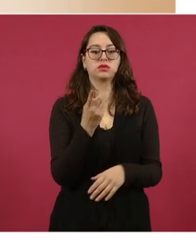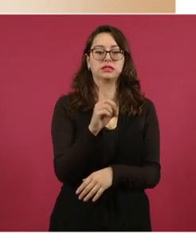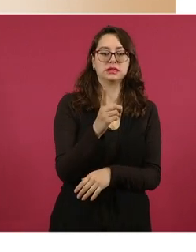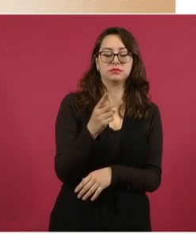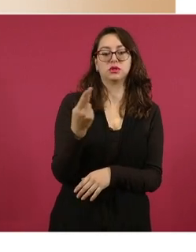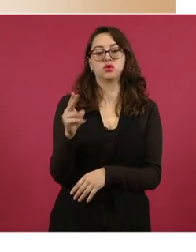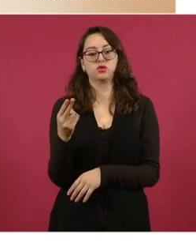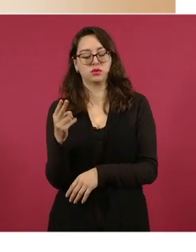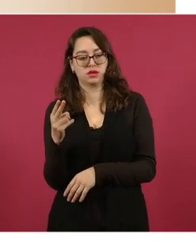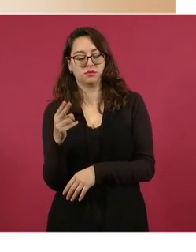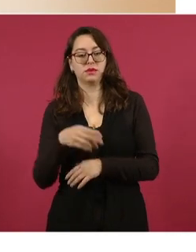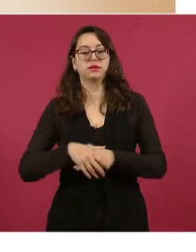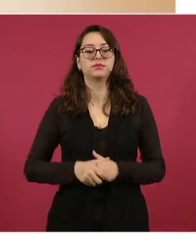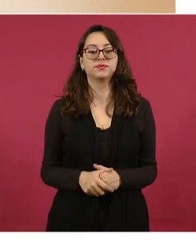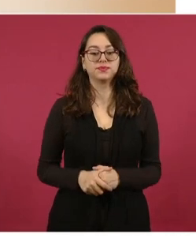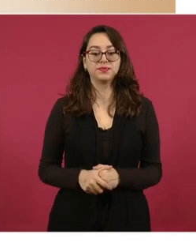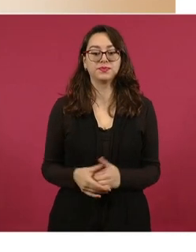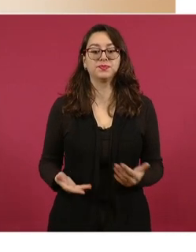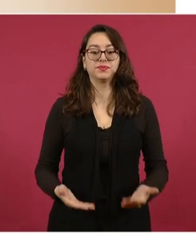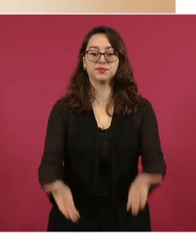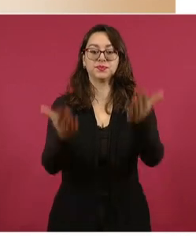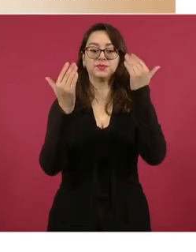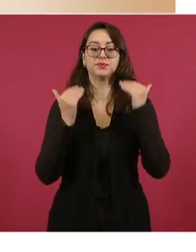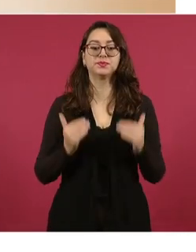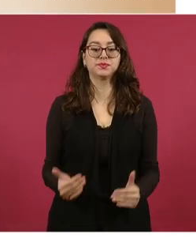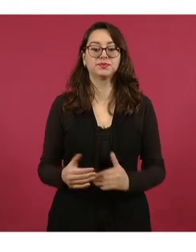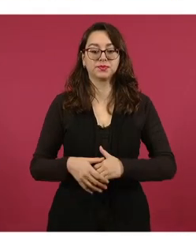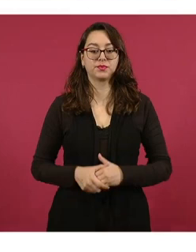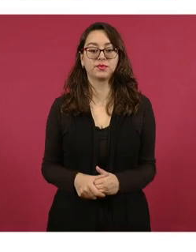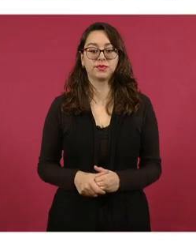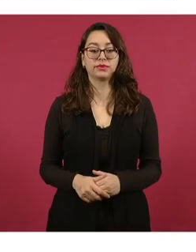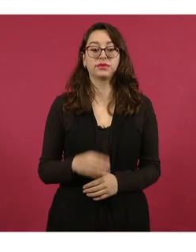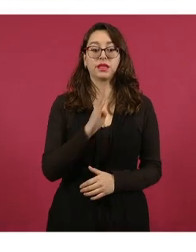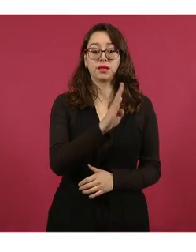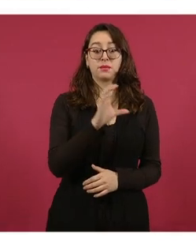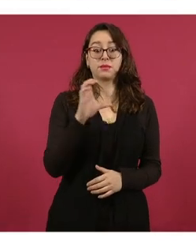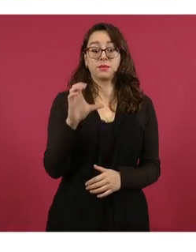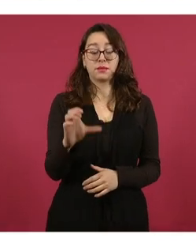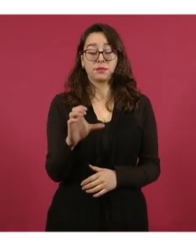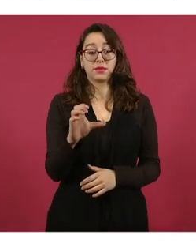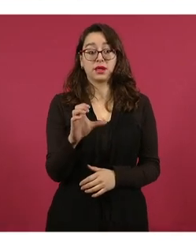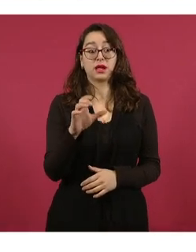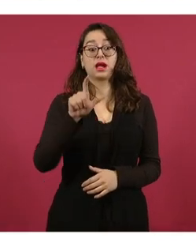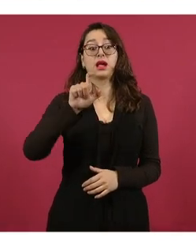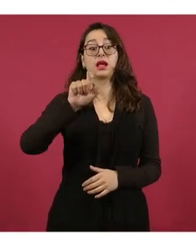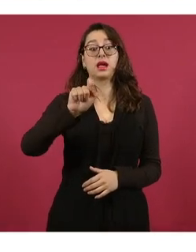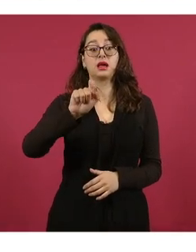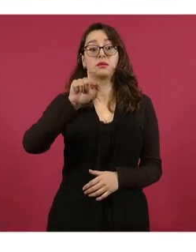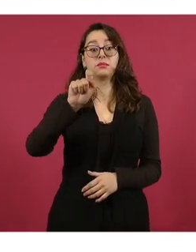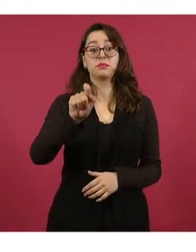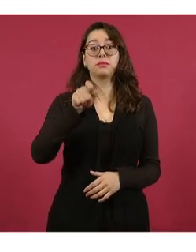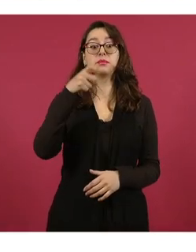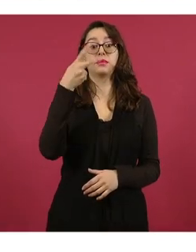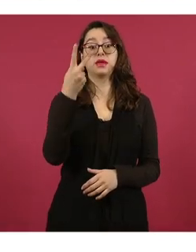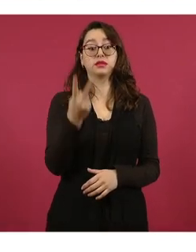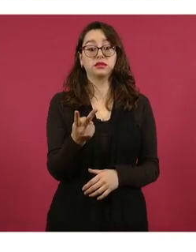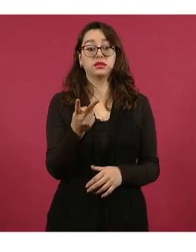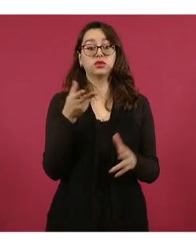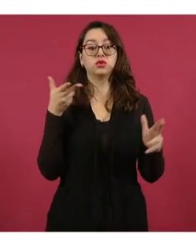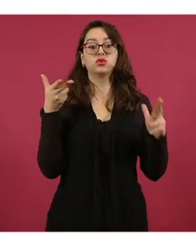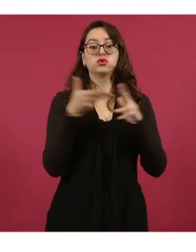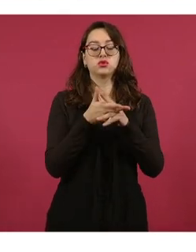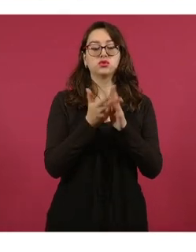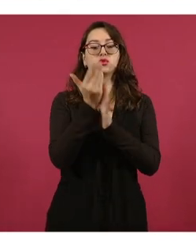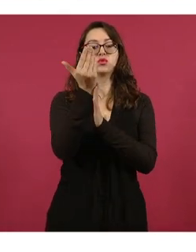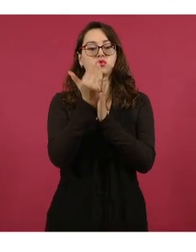Estamos hablando del mes de diciembre. Adelante. En Baja California hubo veintidós homicidios